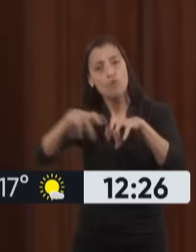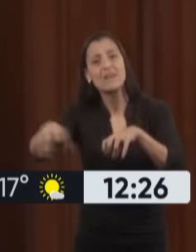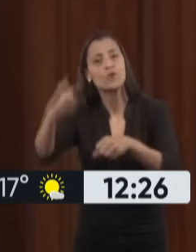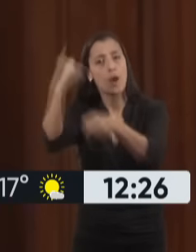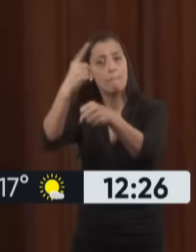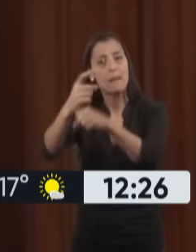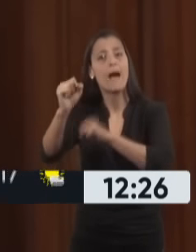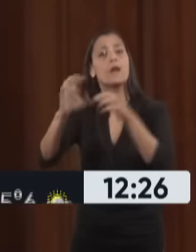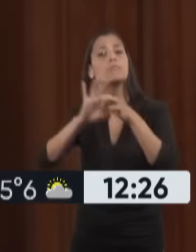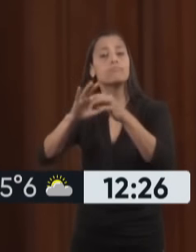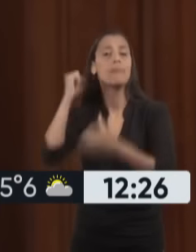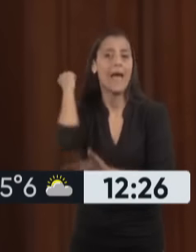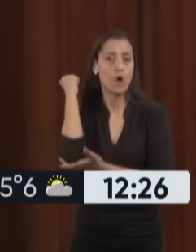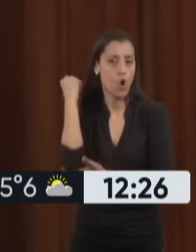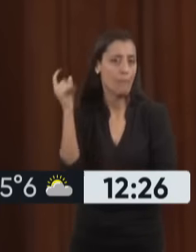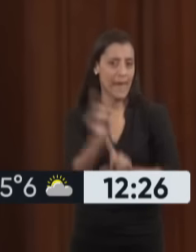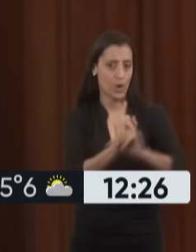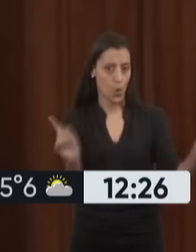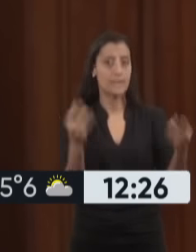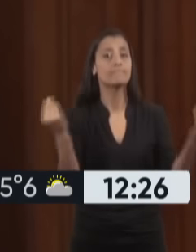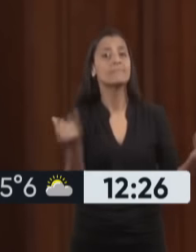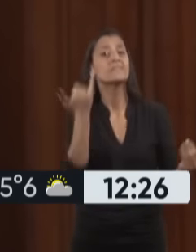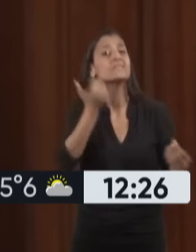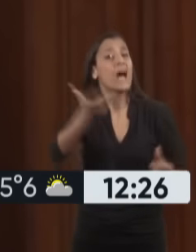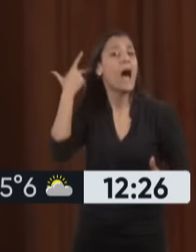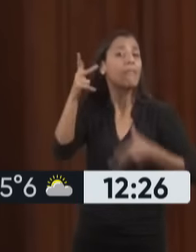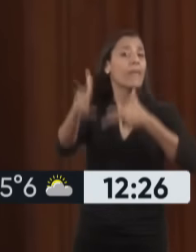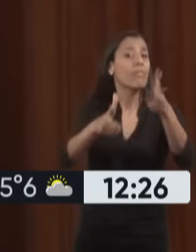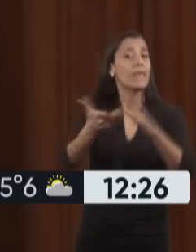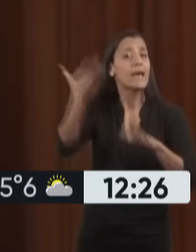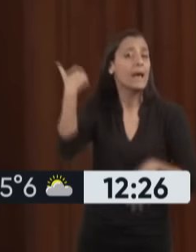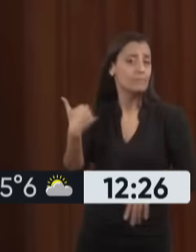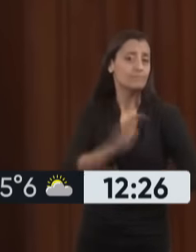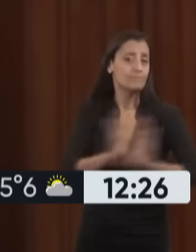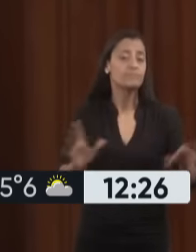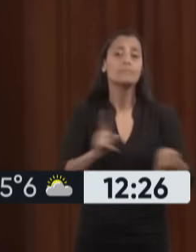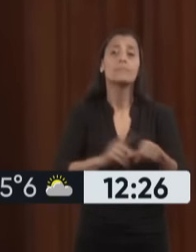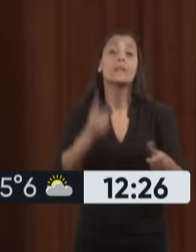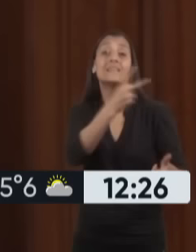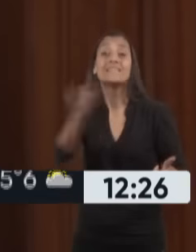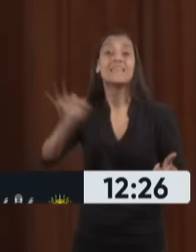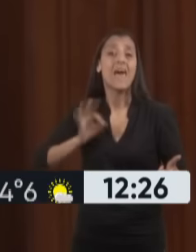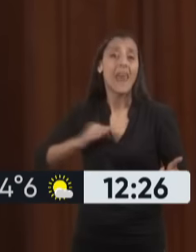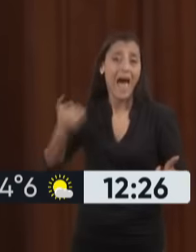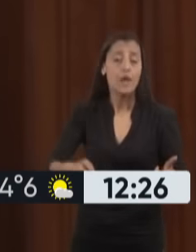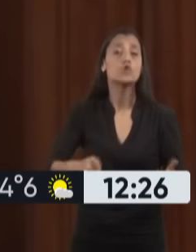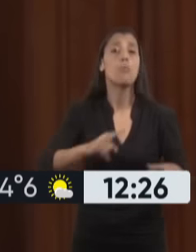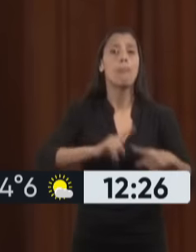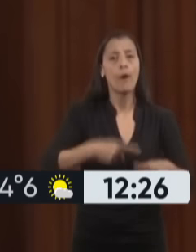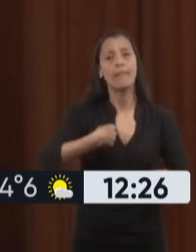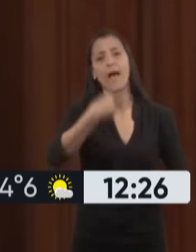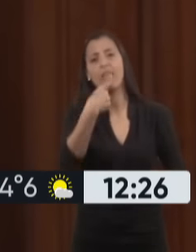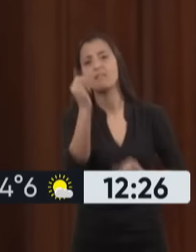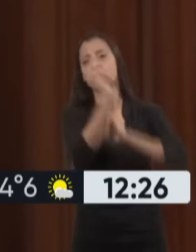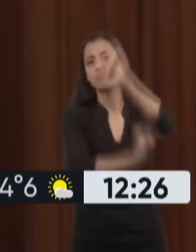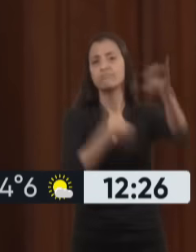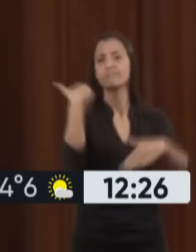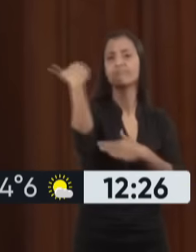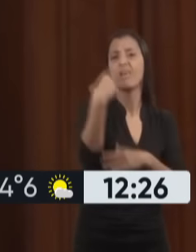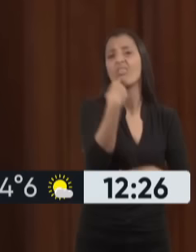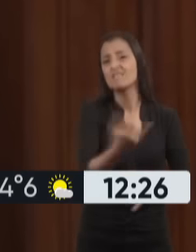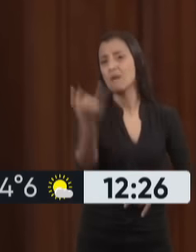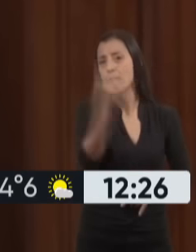economía. Tal como ya he dicho en otra oportunidad, durante 100 años la política nos vendió el cuento de que para